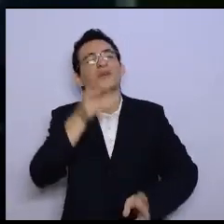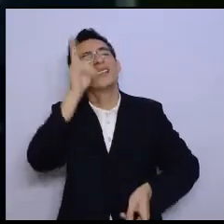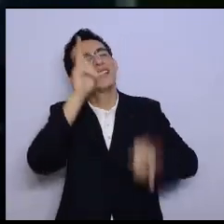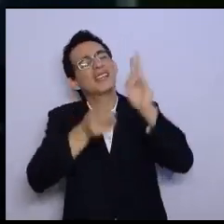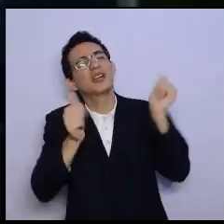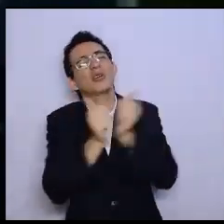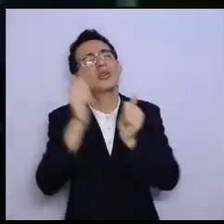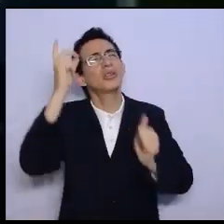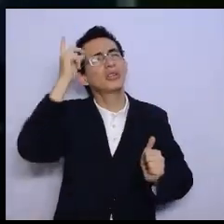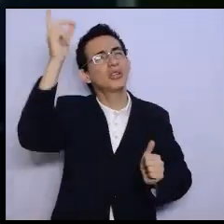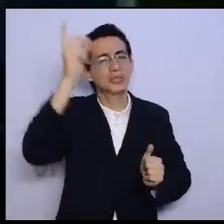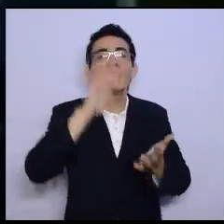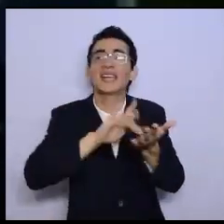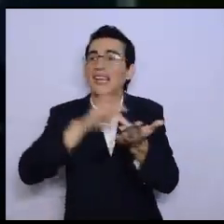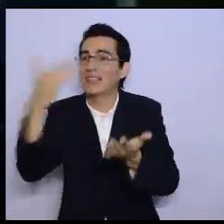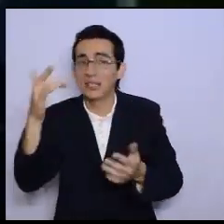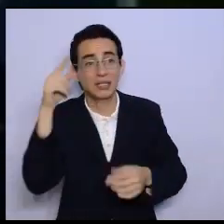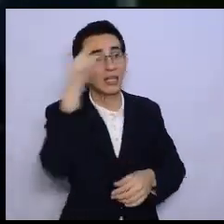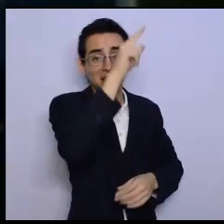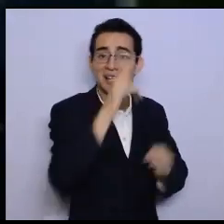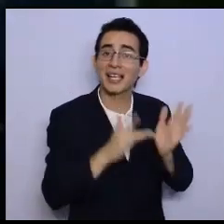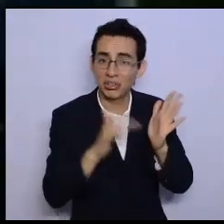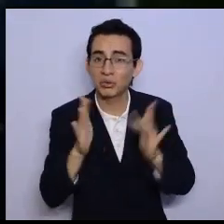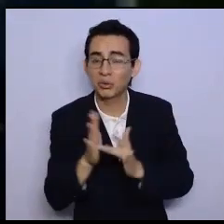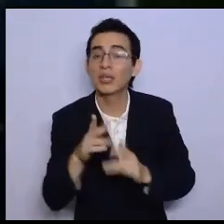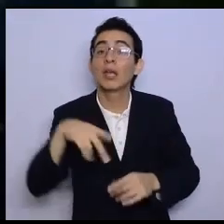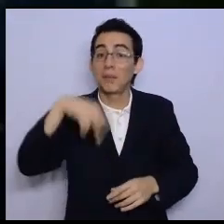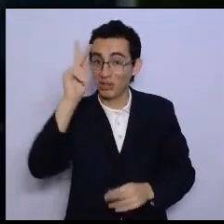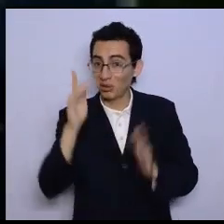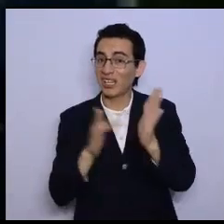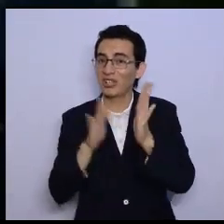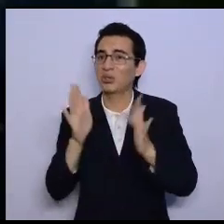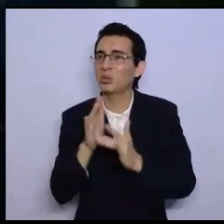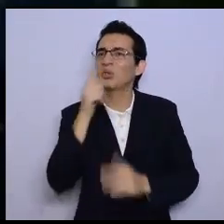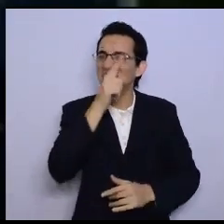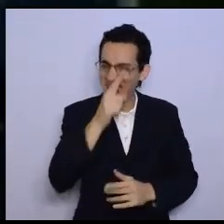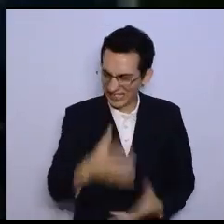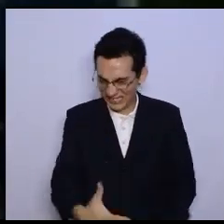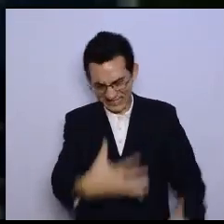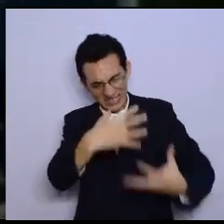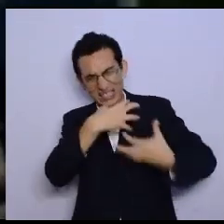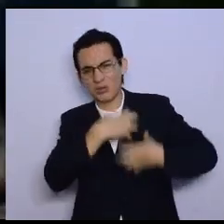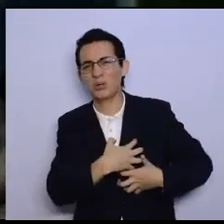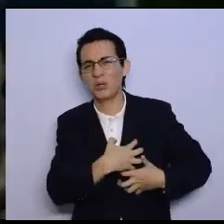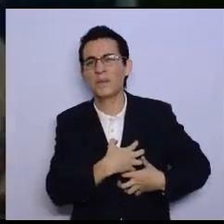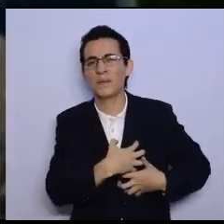salvados. Pero Él sufrió, Él se afligió,